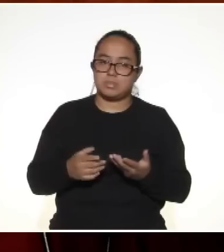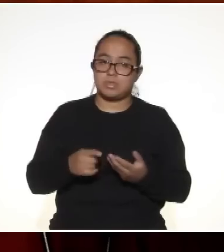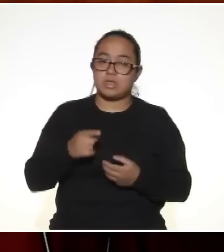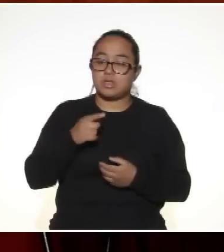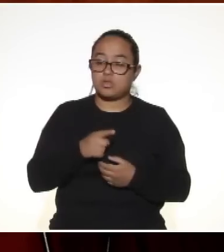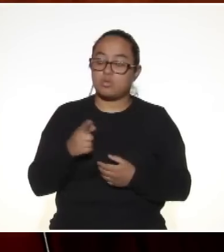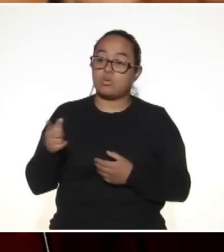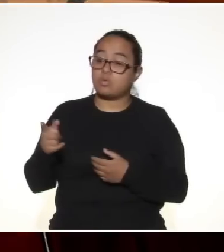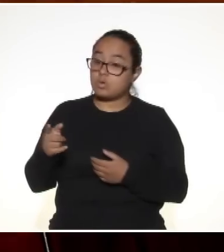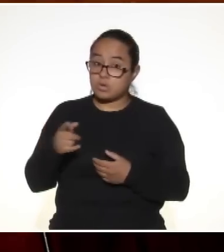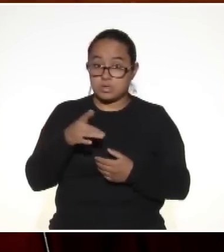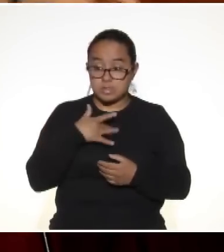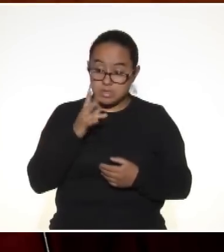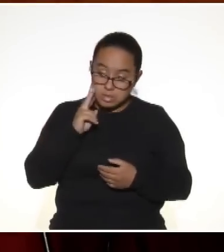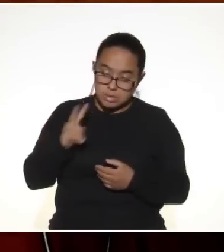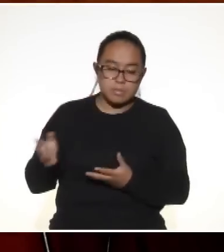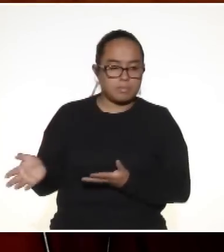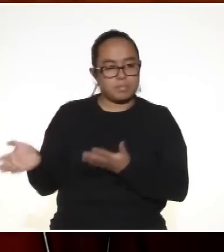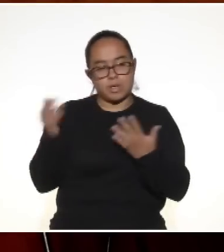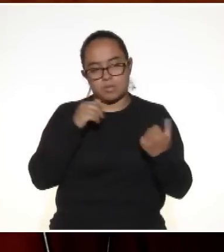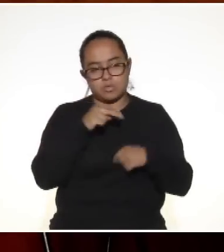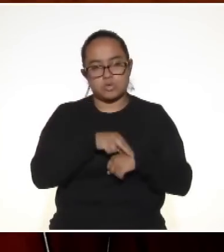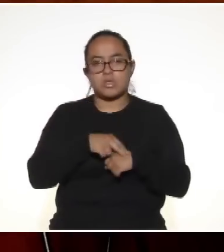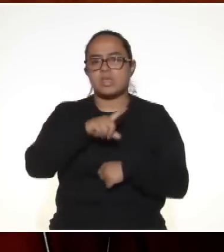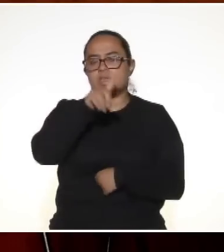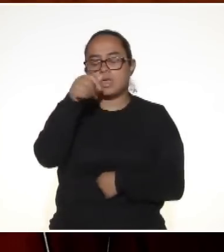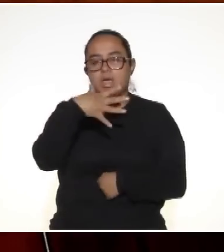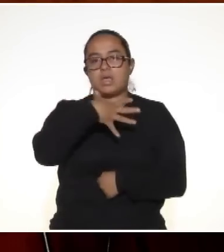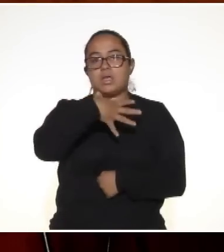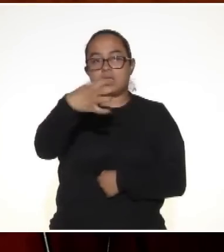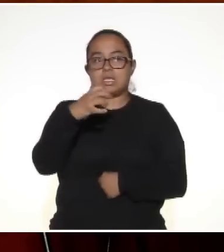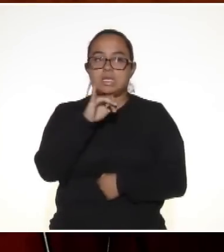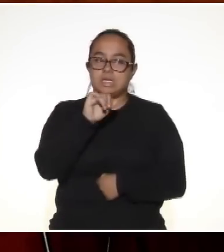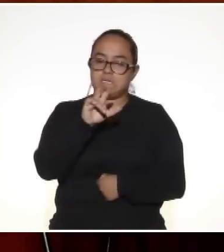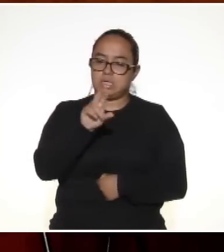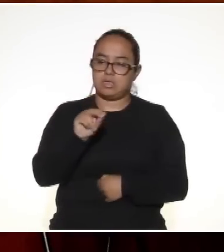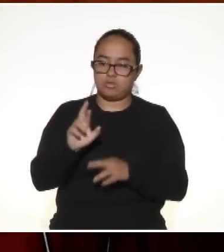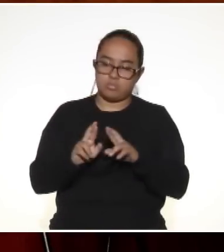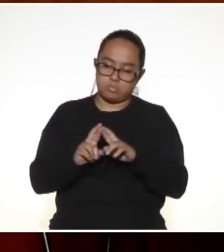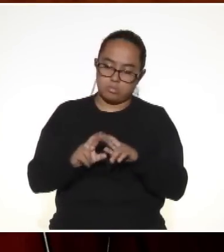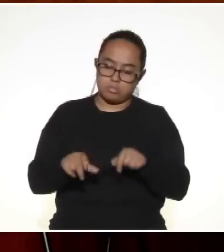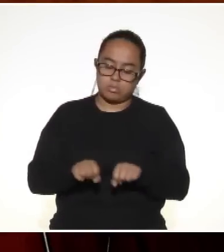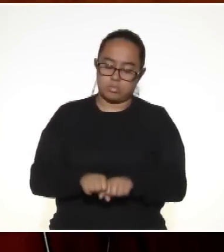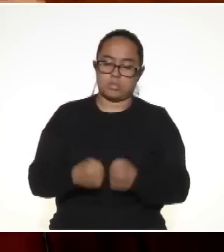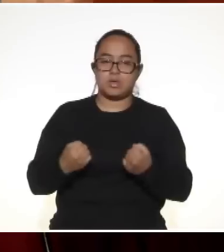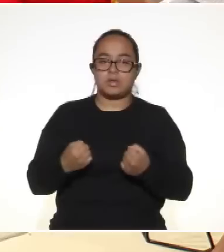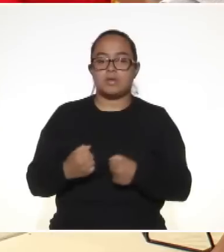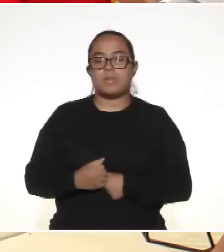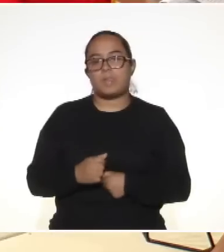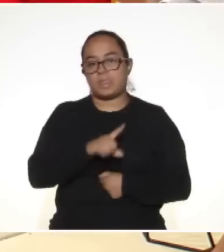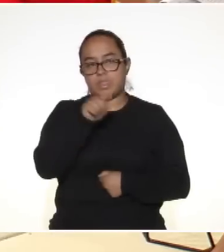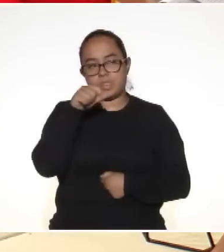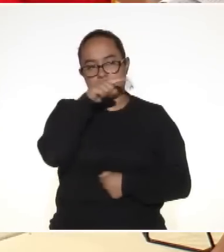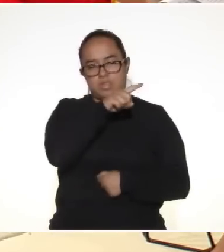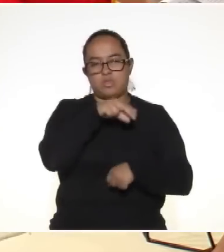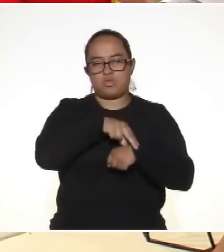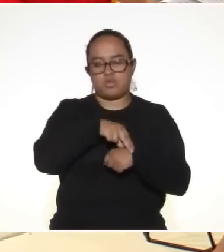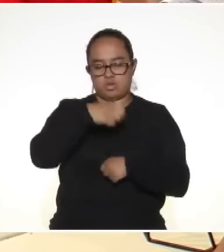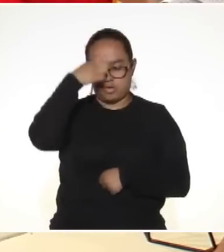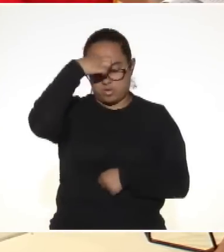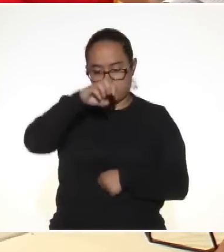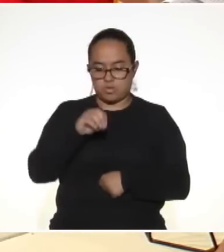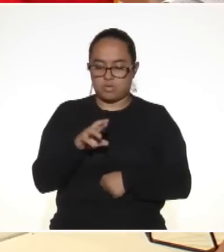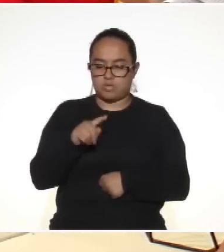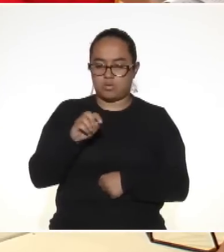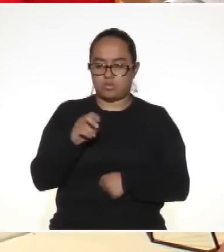hay duda. Pide ayuda y vámonos al doctor y que la radiografía sea la que nos diga si está o no fracturado. ¿sí? Y de ahí ya será el ortopedista que te diga qué es lo que tienes que